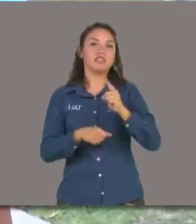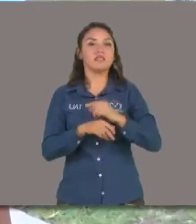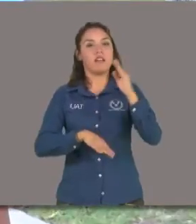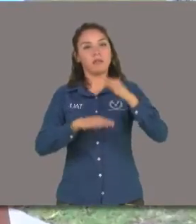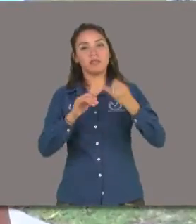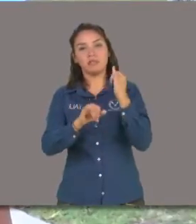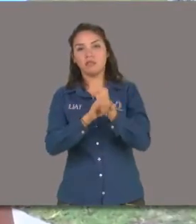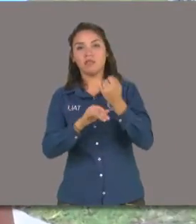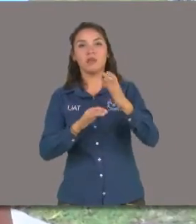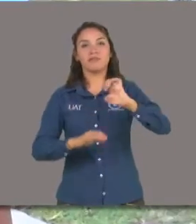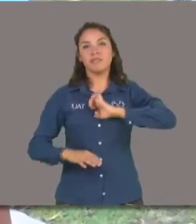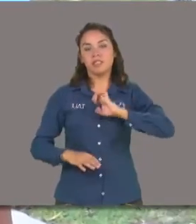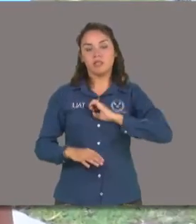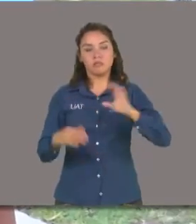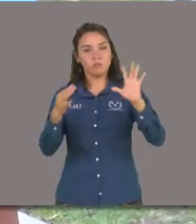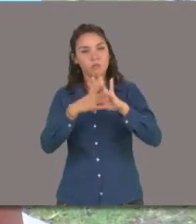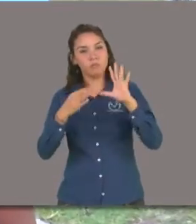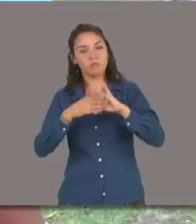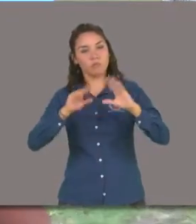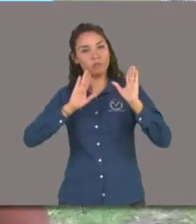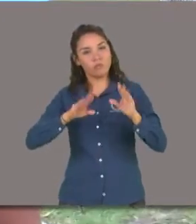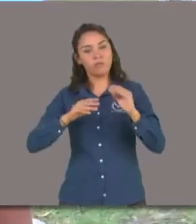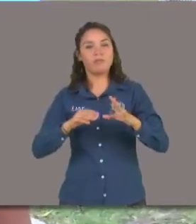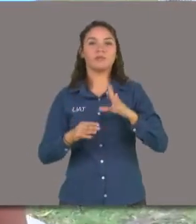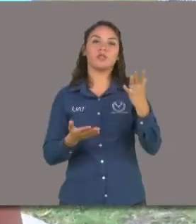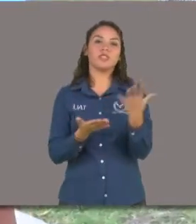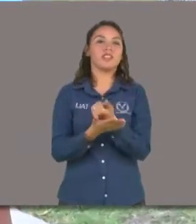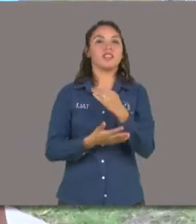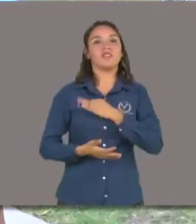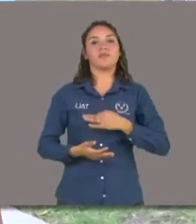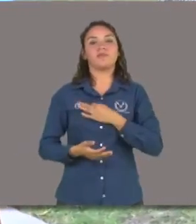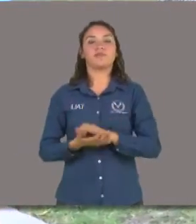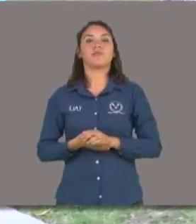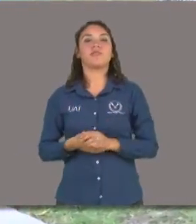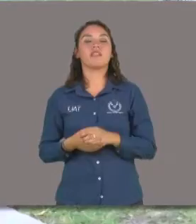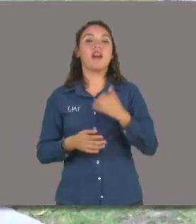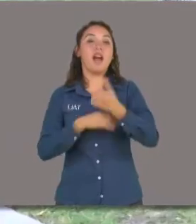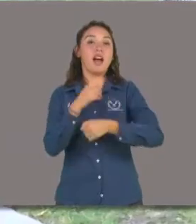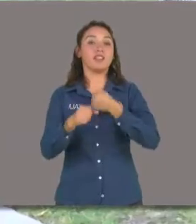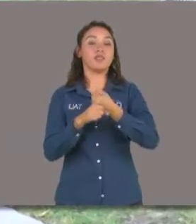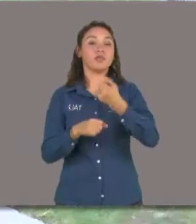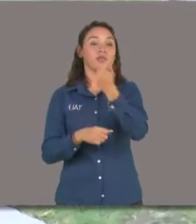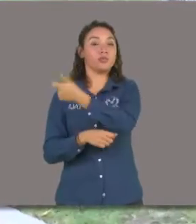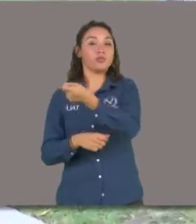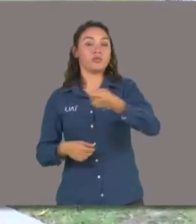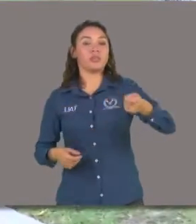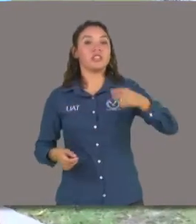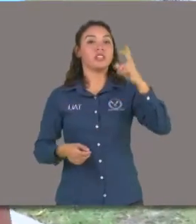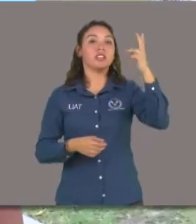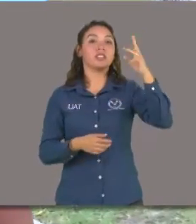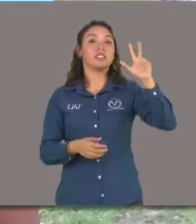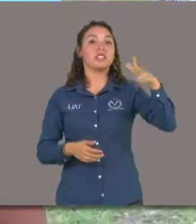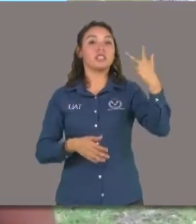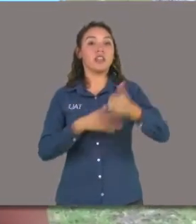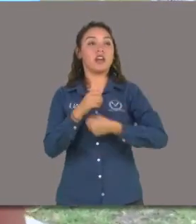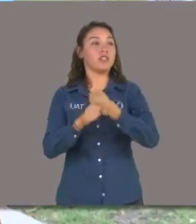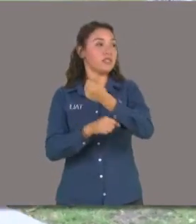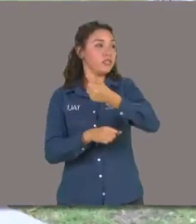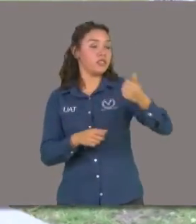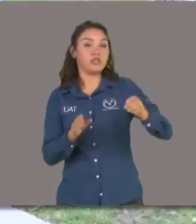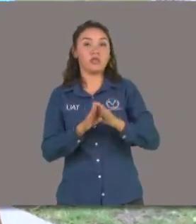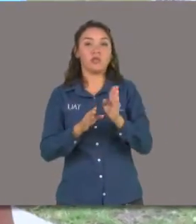bueno para el equipo porque sabemos el esfuerzo que llevamos cada día los coaches nos exigen más y que